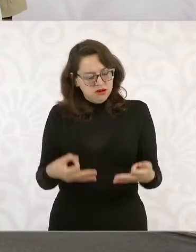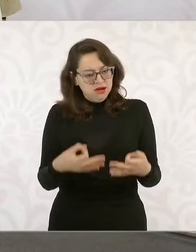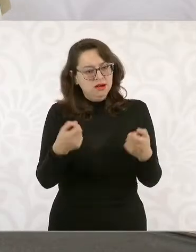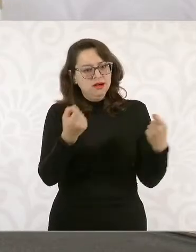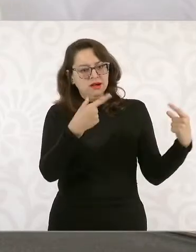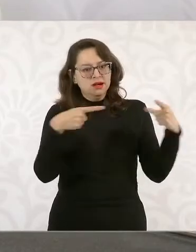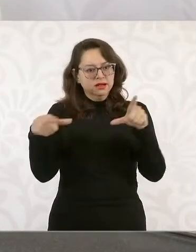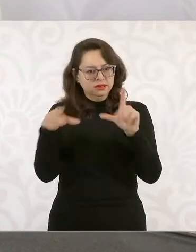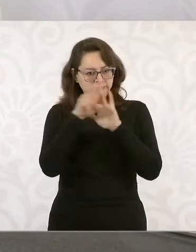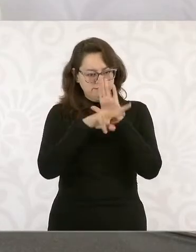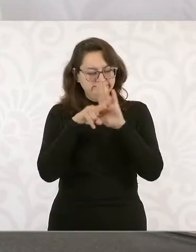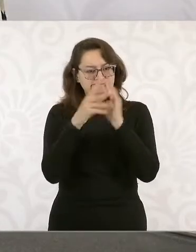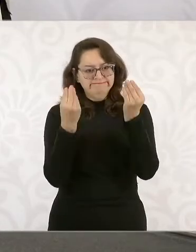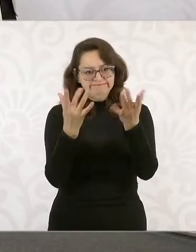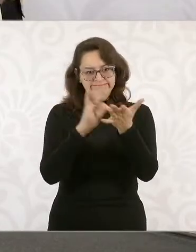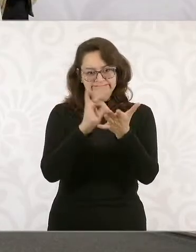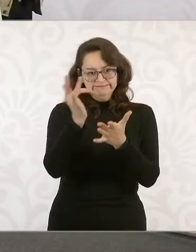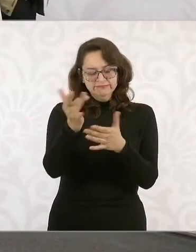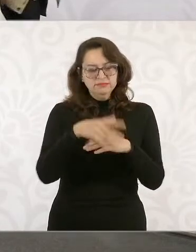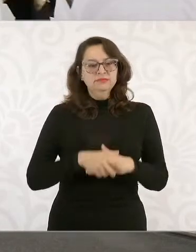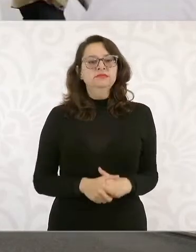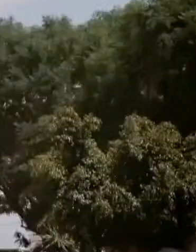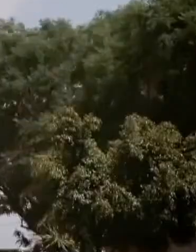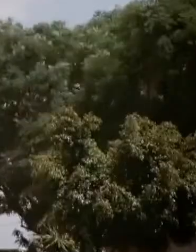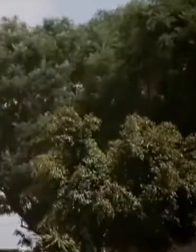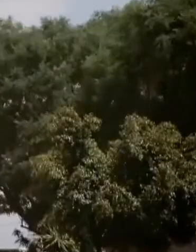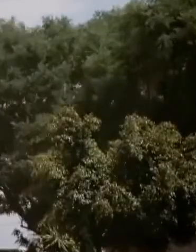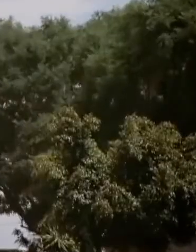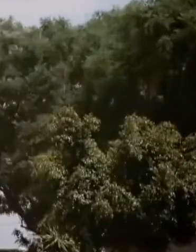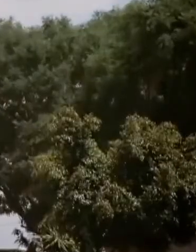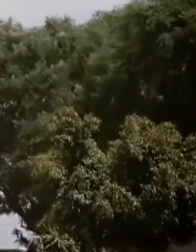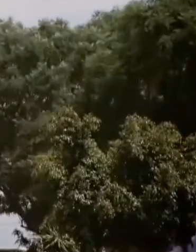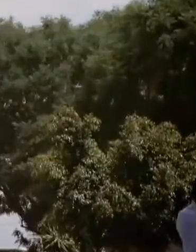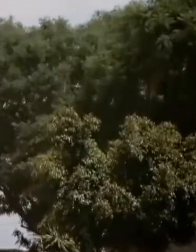si nos permite. Muchas gracias. Al 31 de diciembre de 2025,